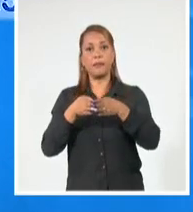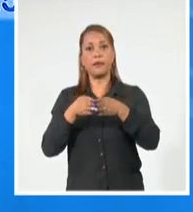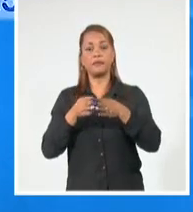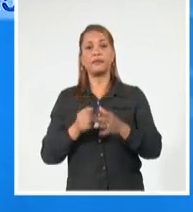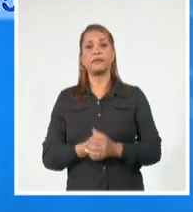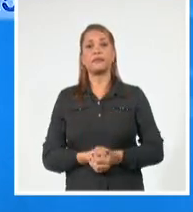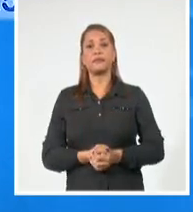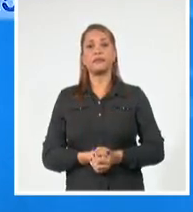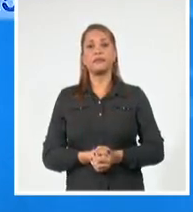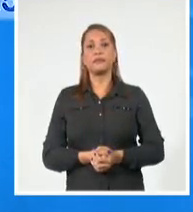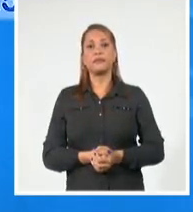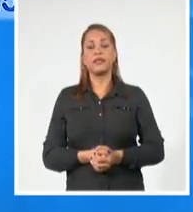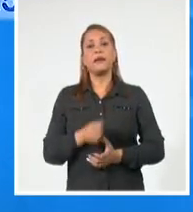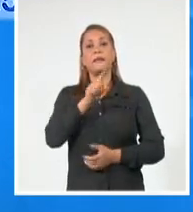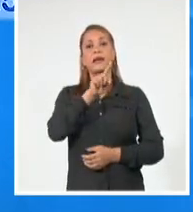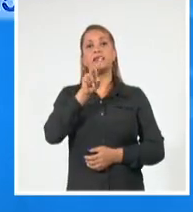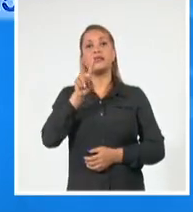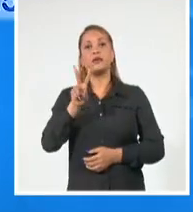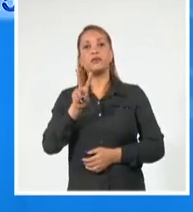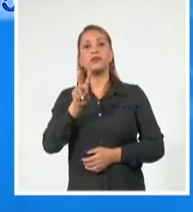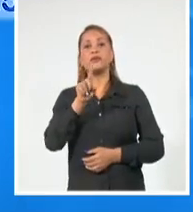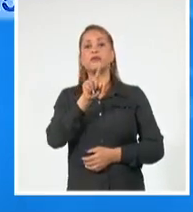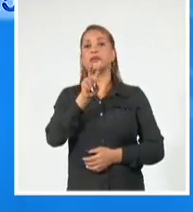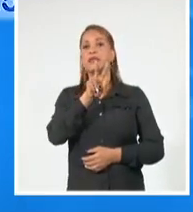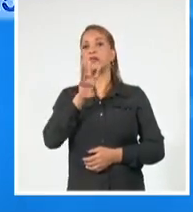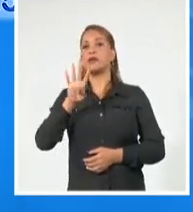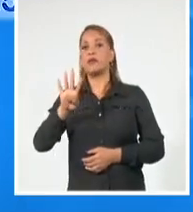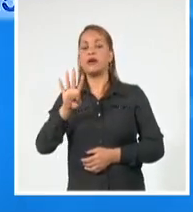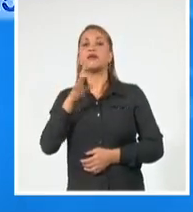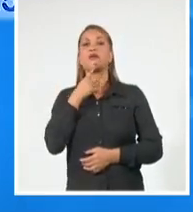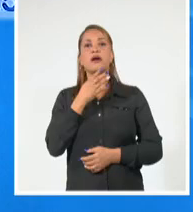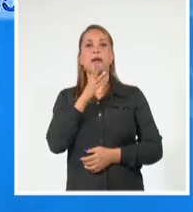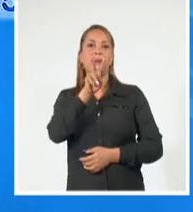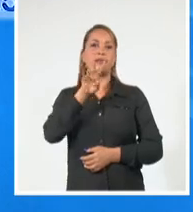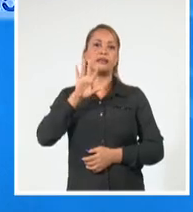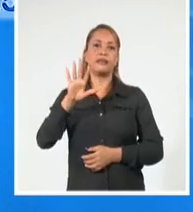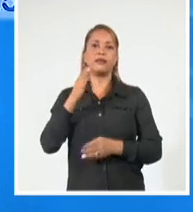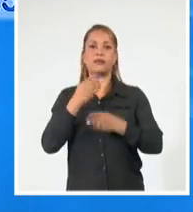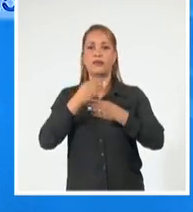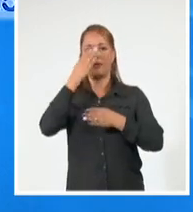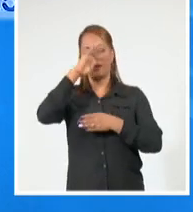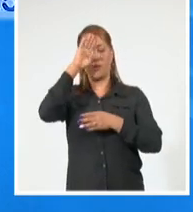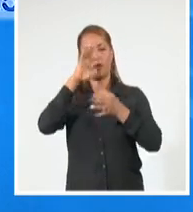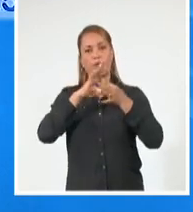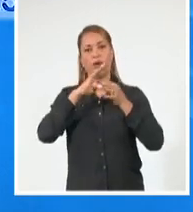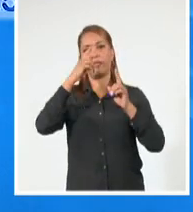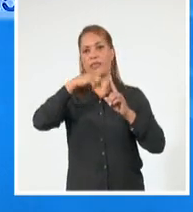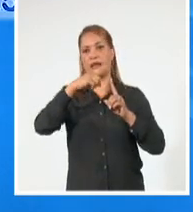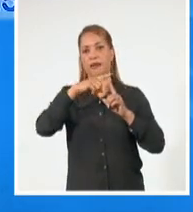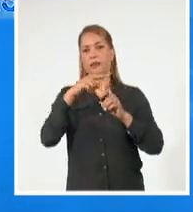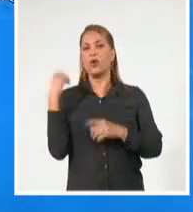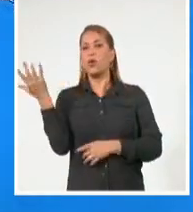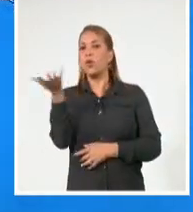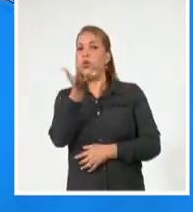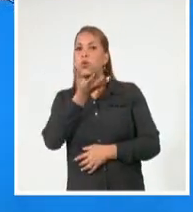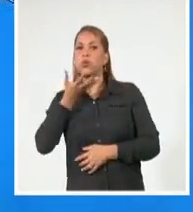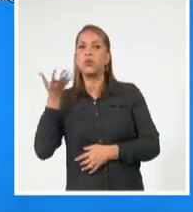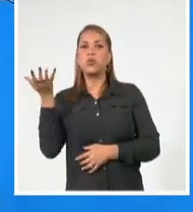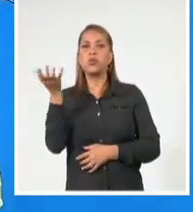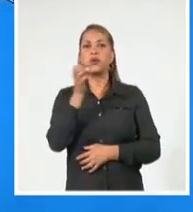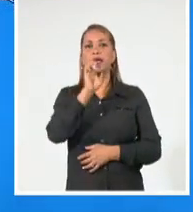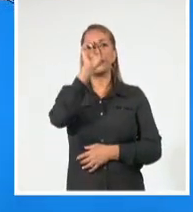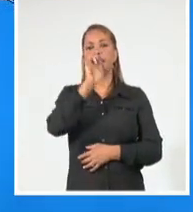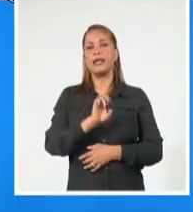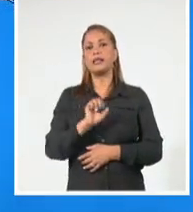de los 21, 24 y hasta 25 grados Celsius en Santiago de Cuba y también en Guantánamo. Los vientos entre el este y el sudeste en